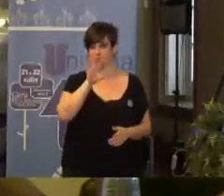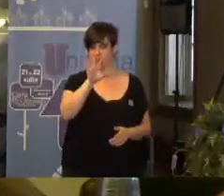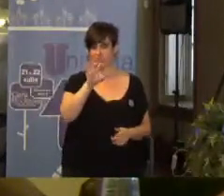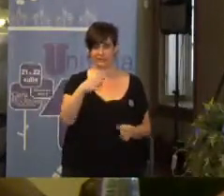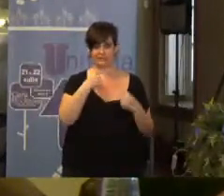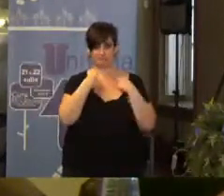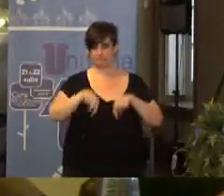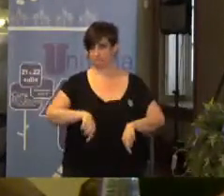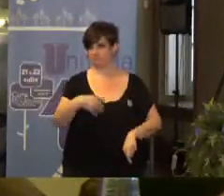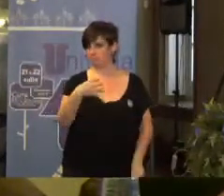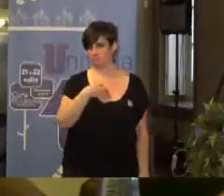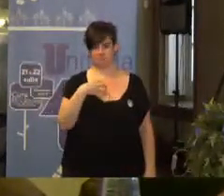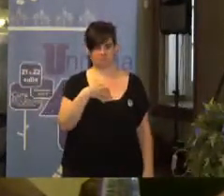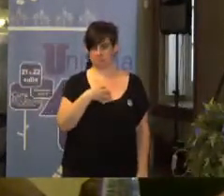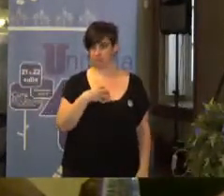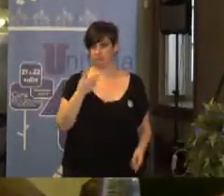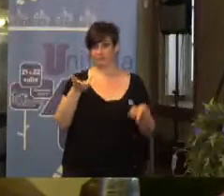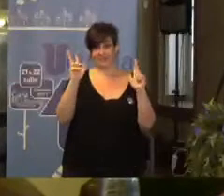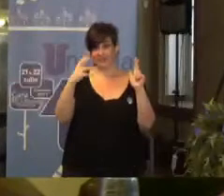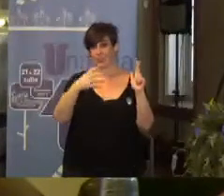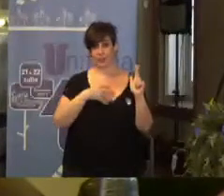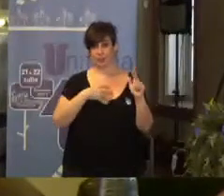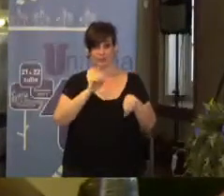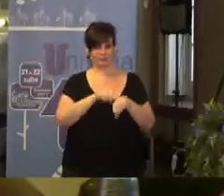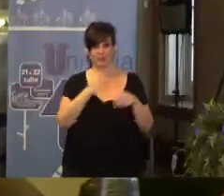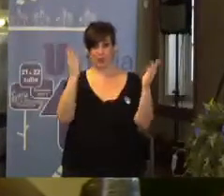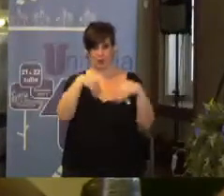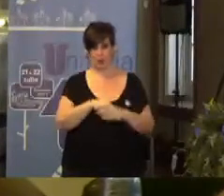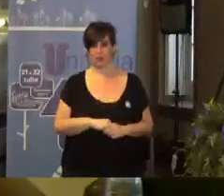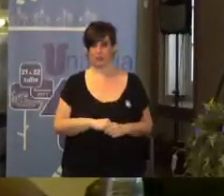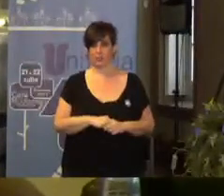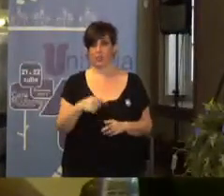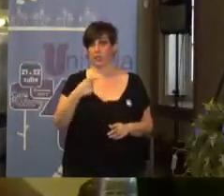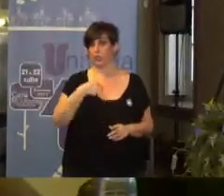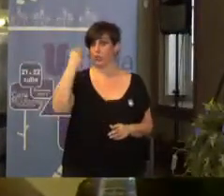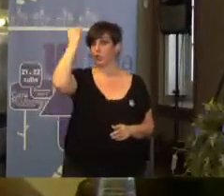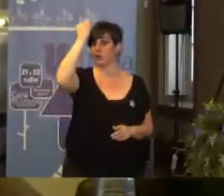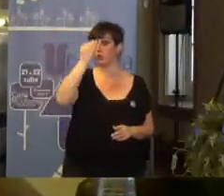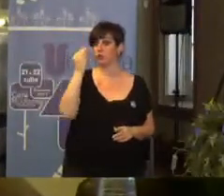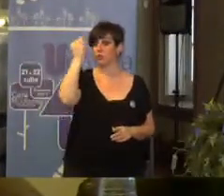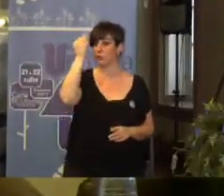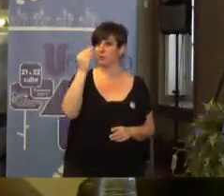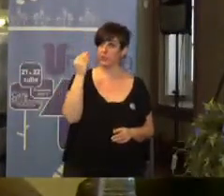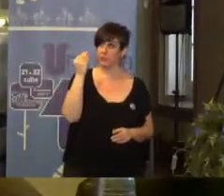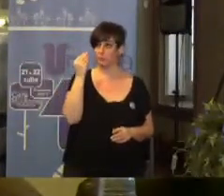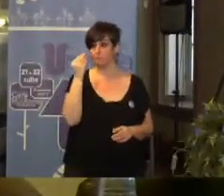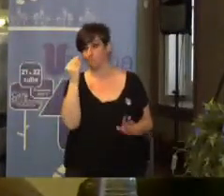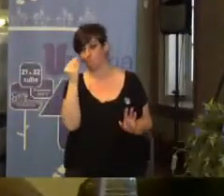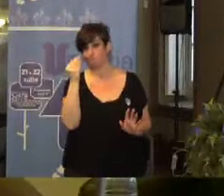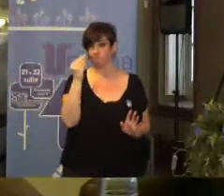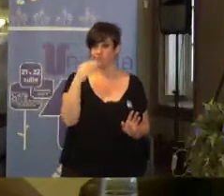non se pode permitir isto, non temos tempo. De feito, eu coido que hai, e ao mellor vou facer